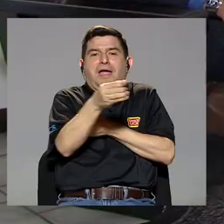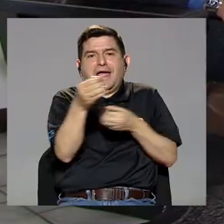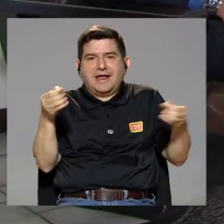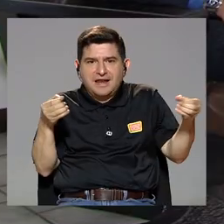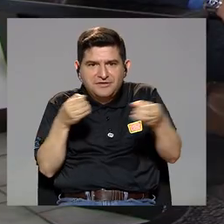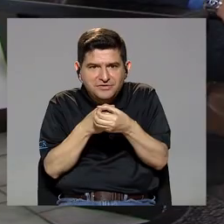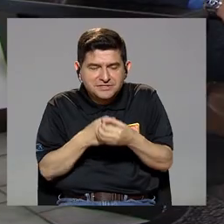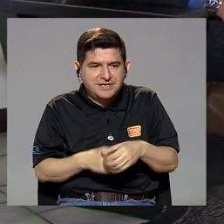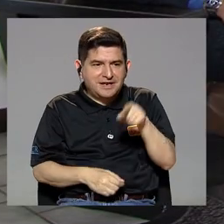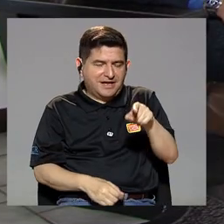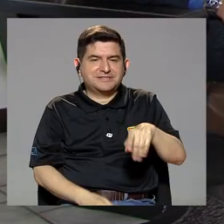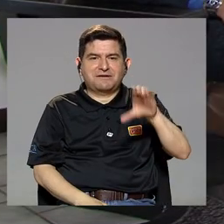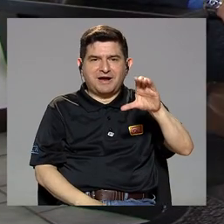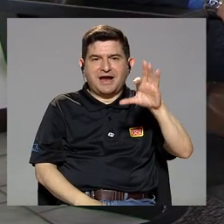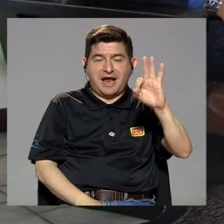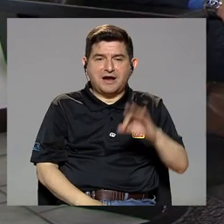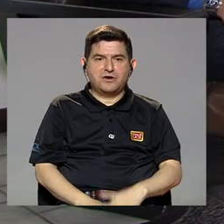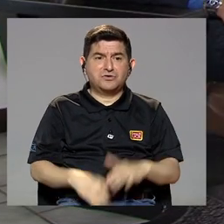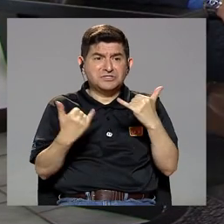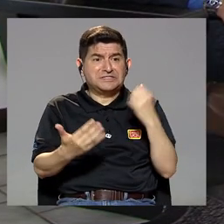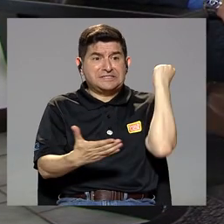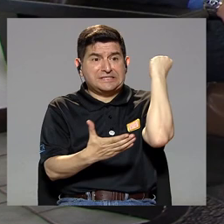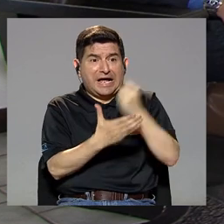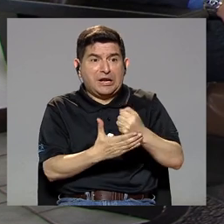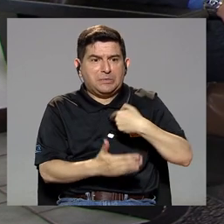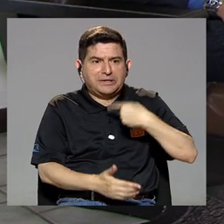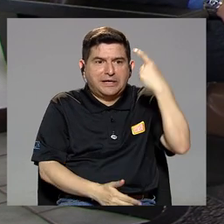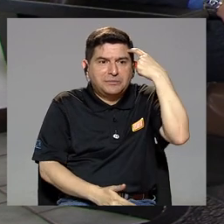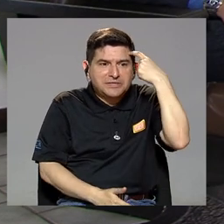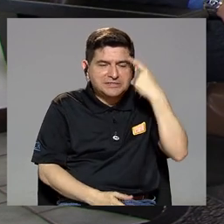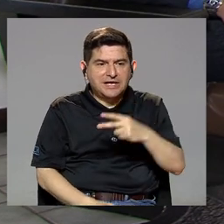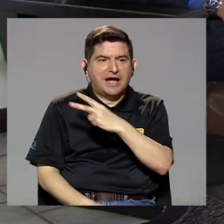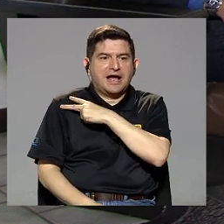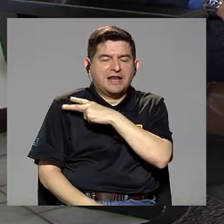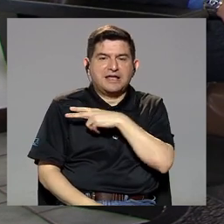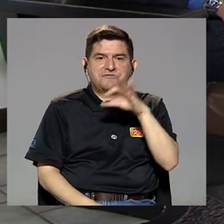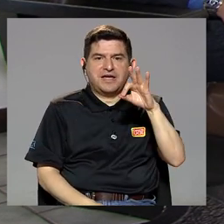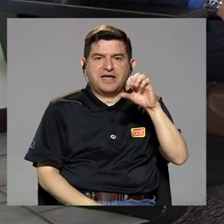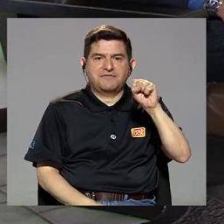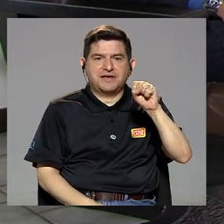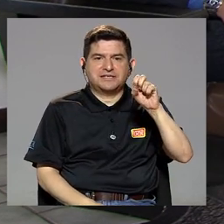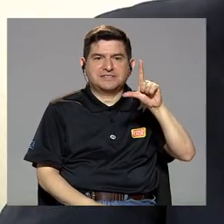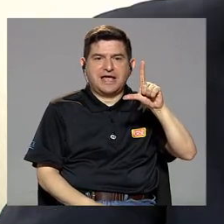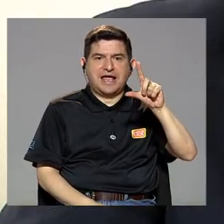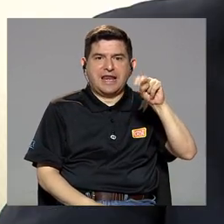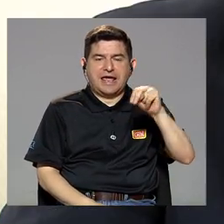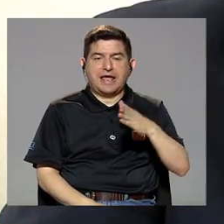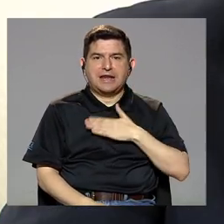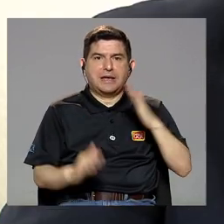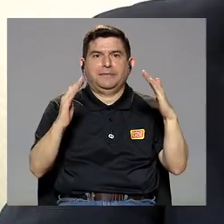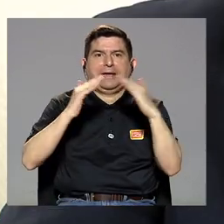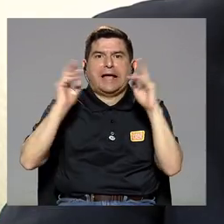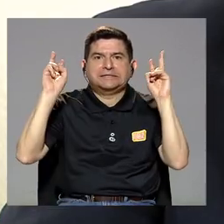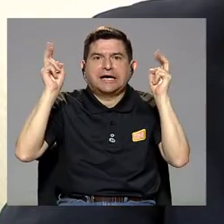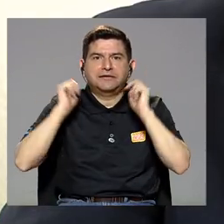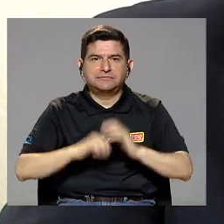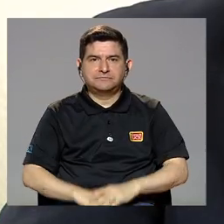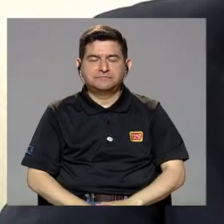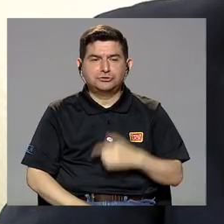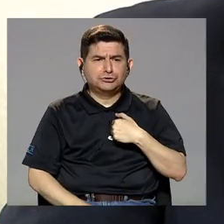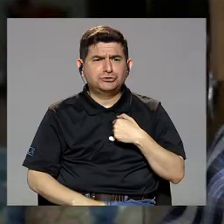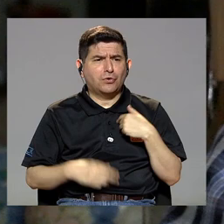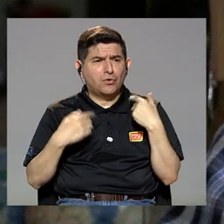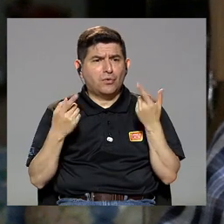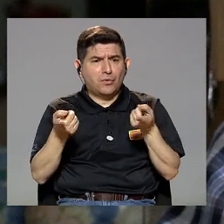carlos y mataron al jefe del frente sandinista mi casa y yo me vine